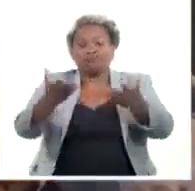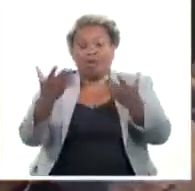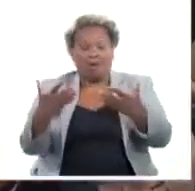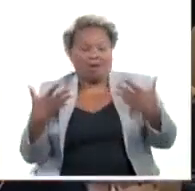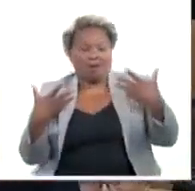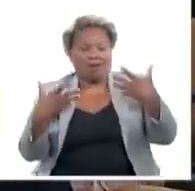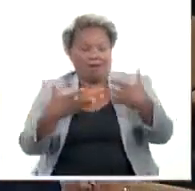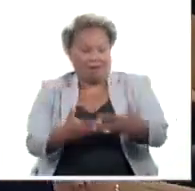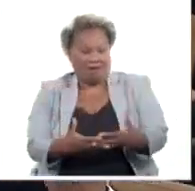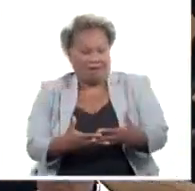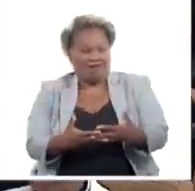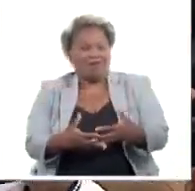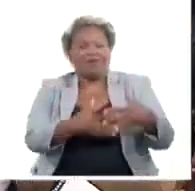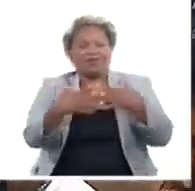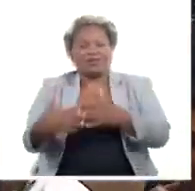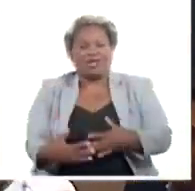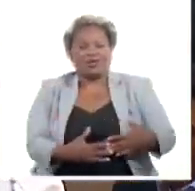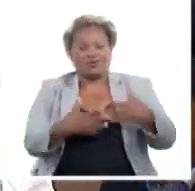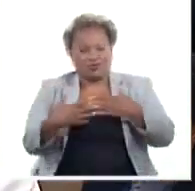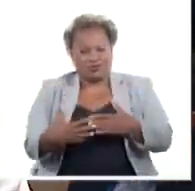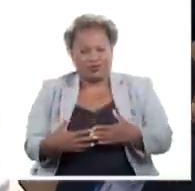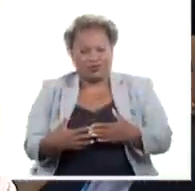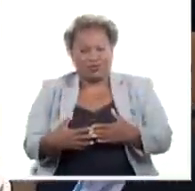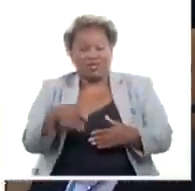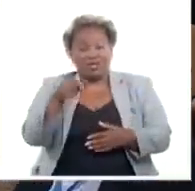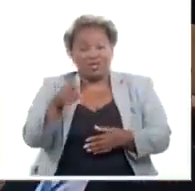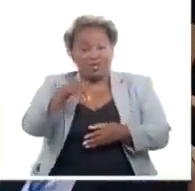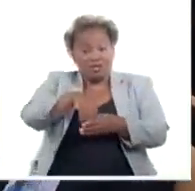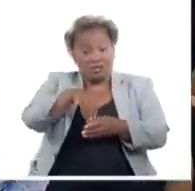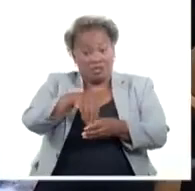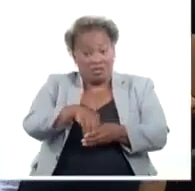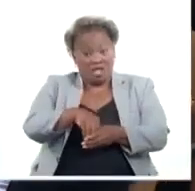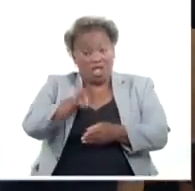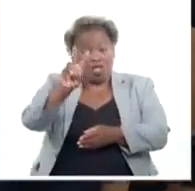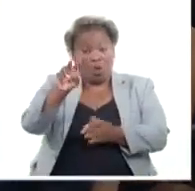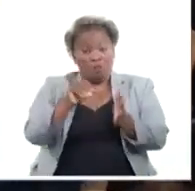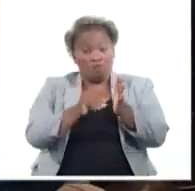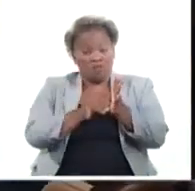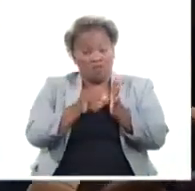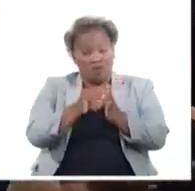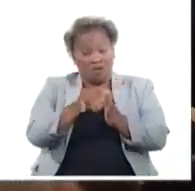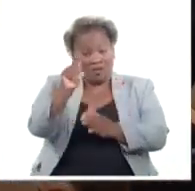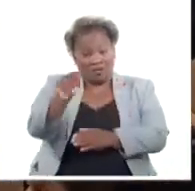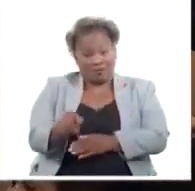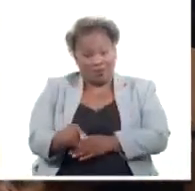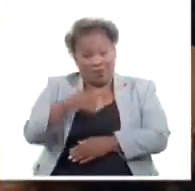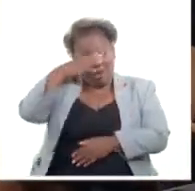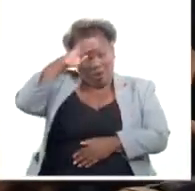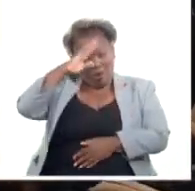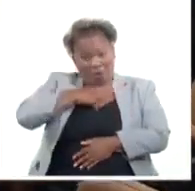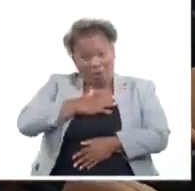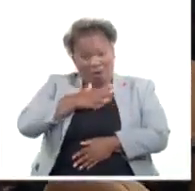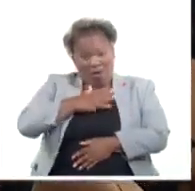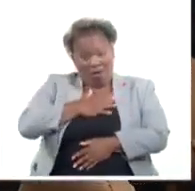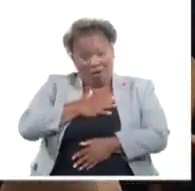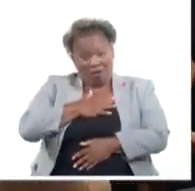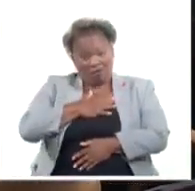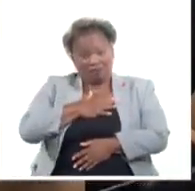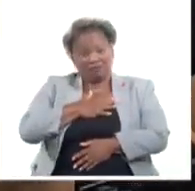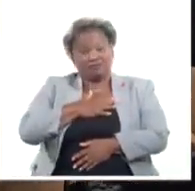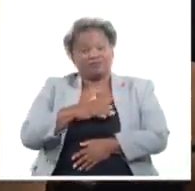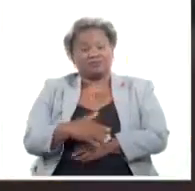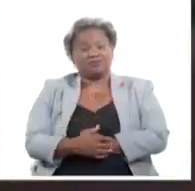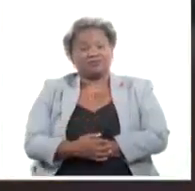con ese país y su pueblo, que incluye ya cerca de 2 millones de personas de origen cubano o descendientes de